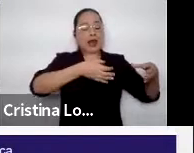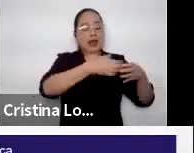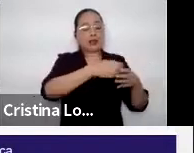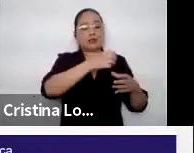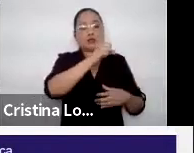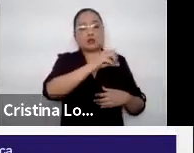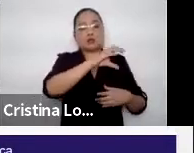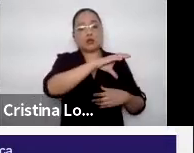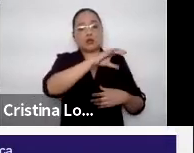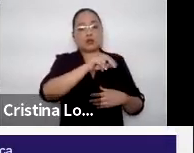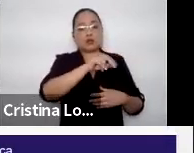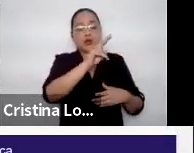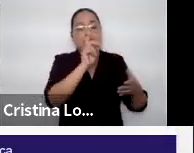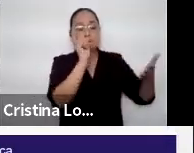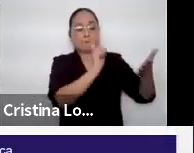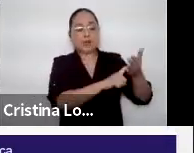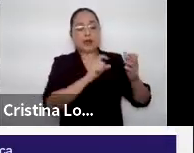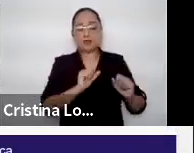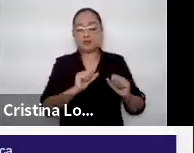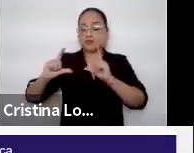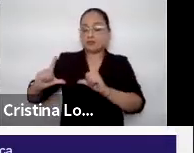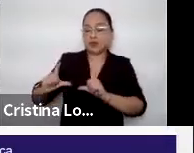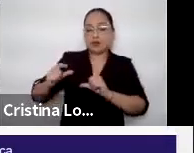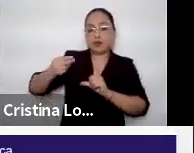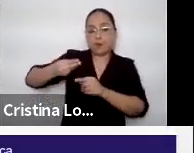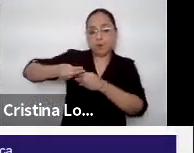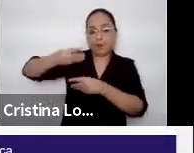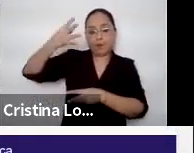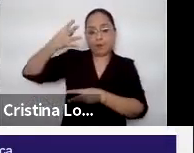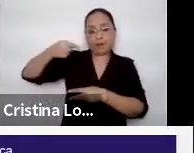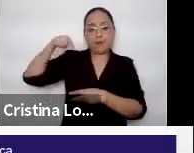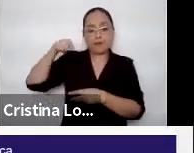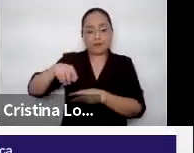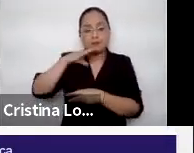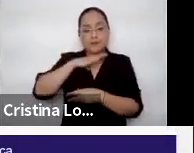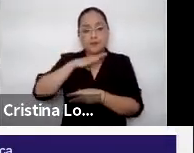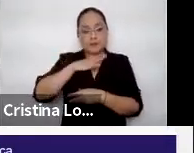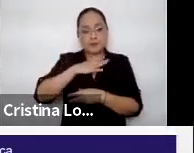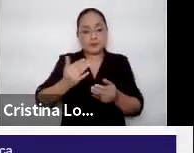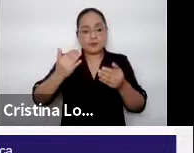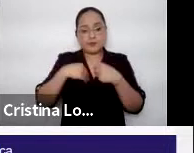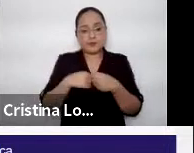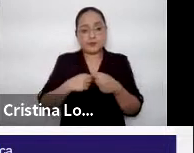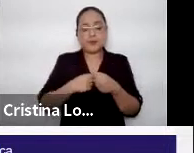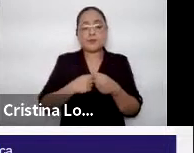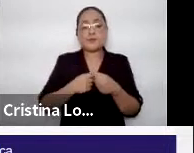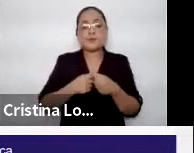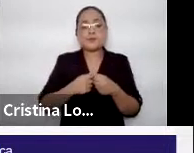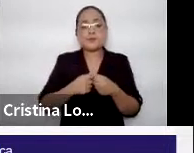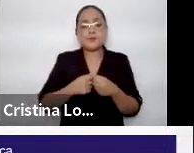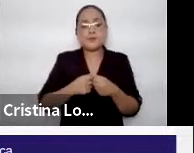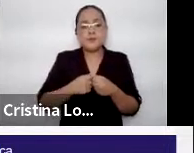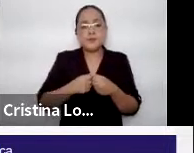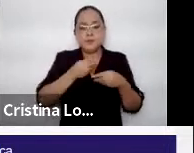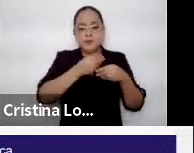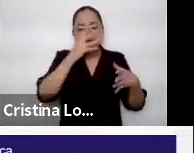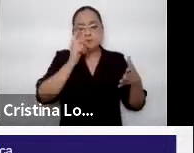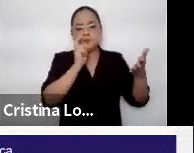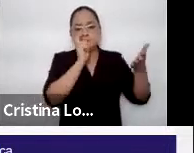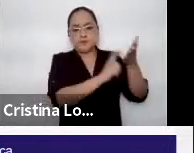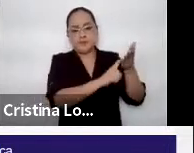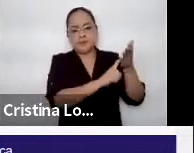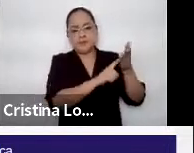Nación. Nos va a desplegar del lado derecho y en esta segunda parte vamos a darle un clic